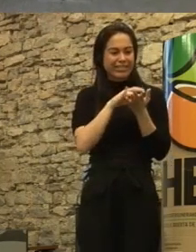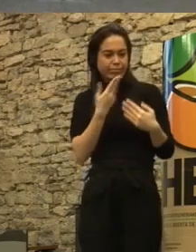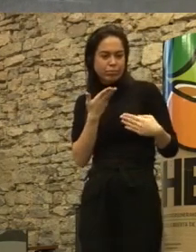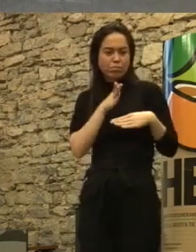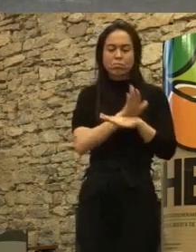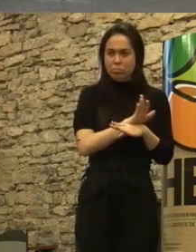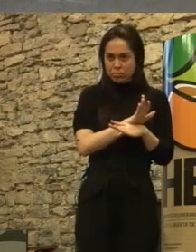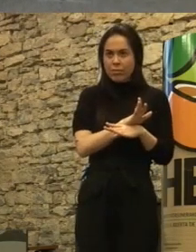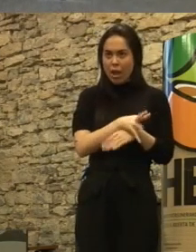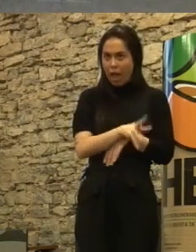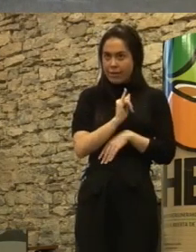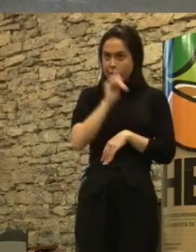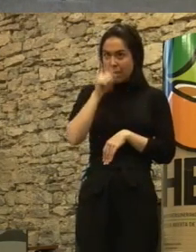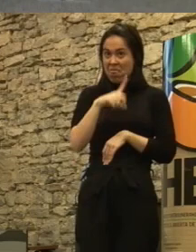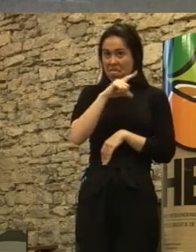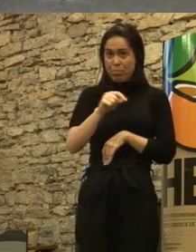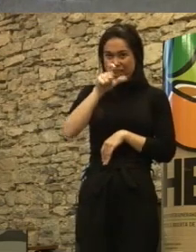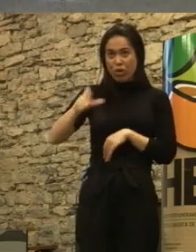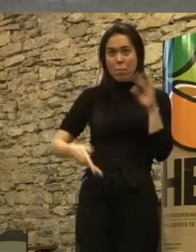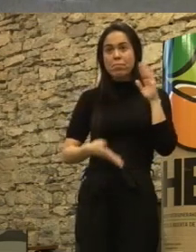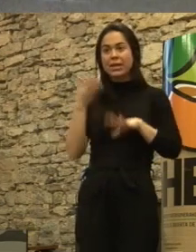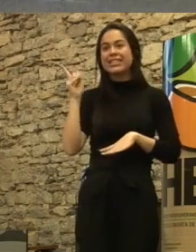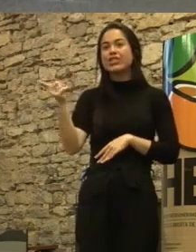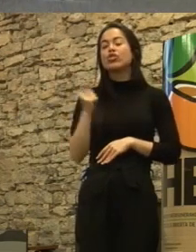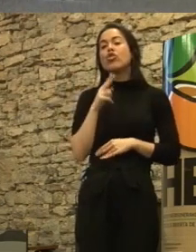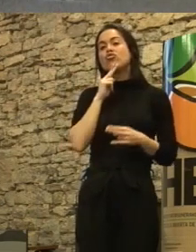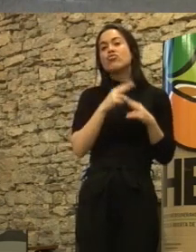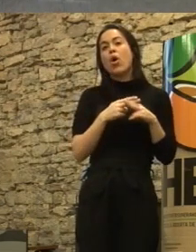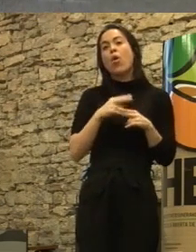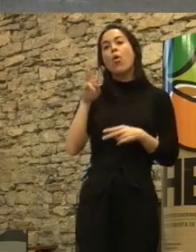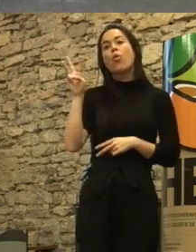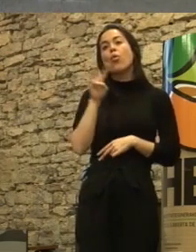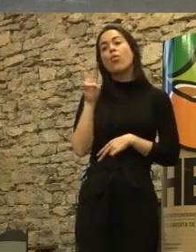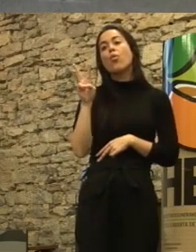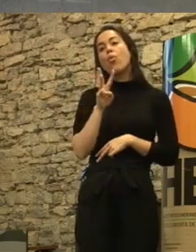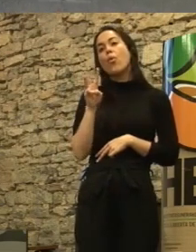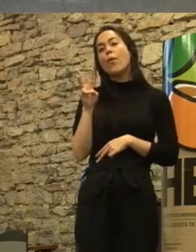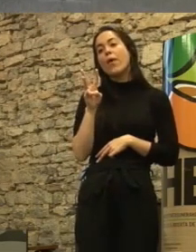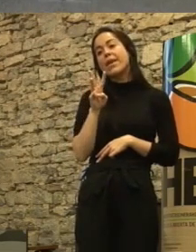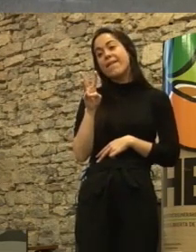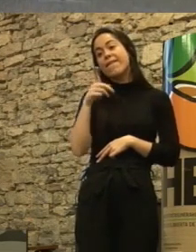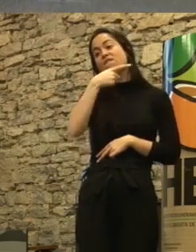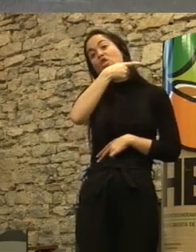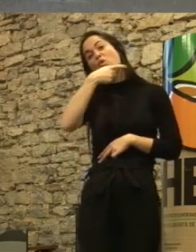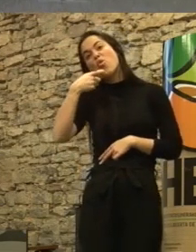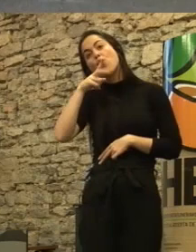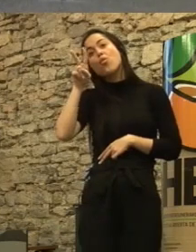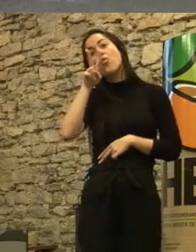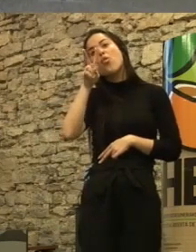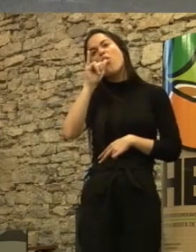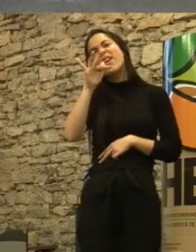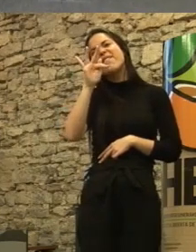eso, más de 100 personas. Y se llama Wifi con la G, a la española, ¿vale? Wifi